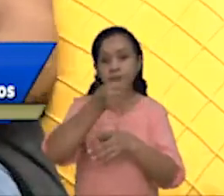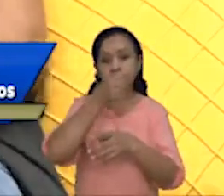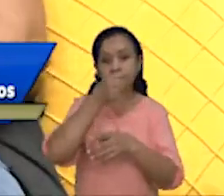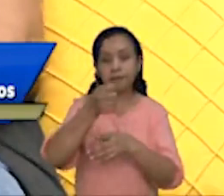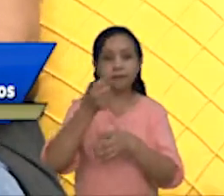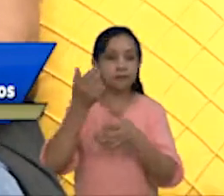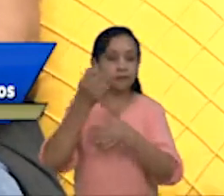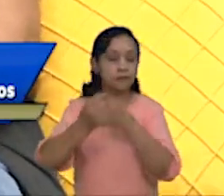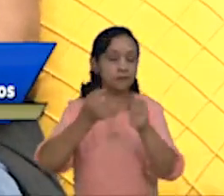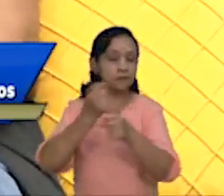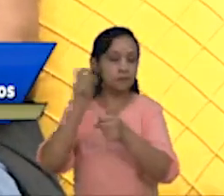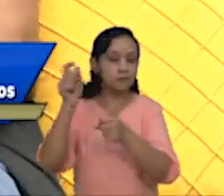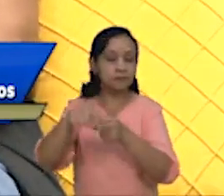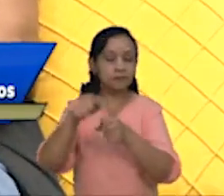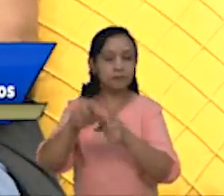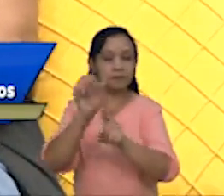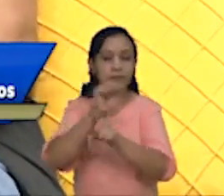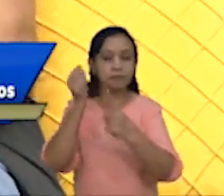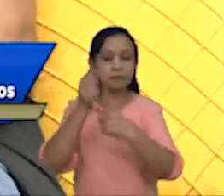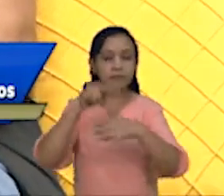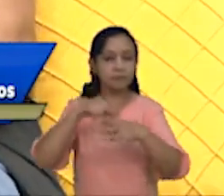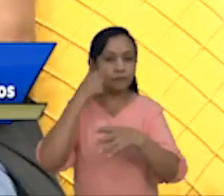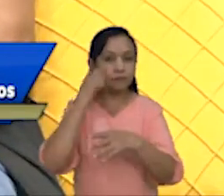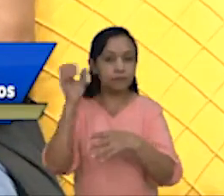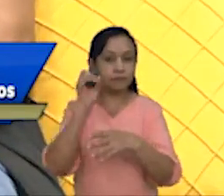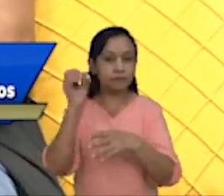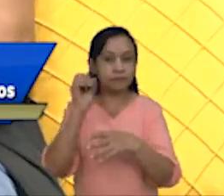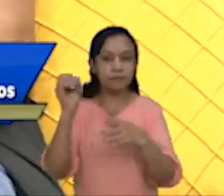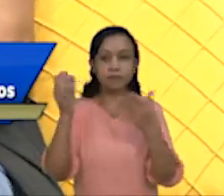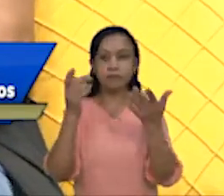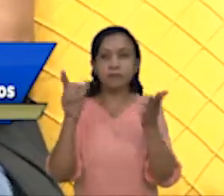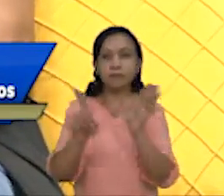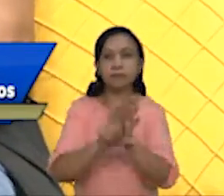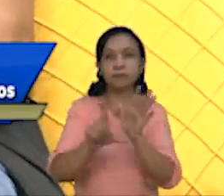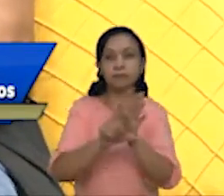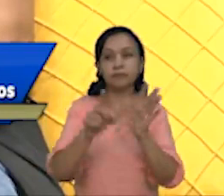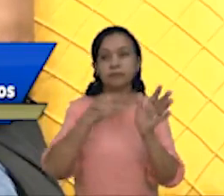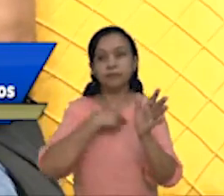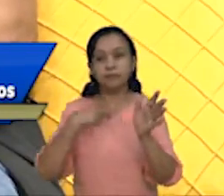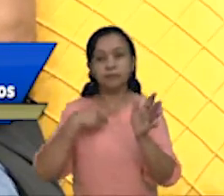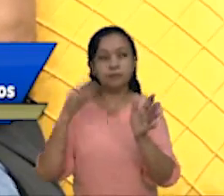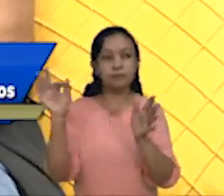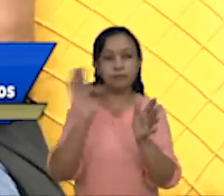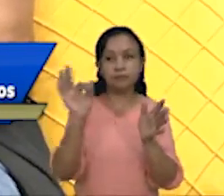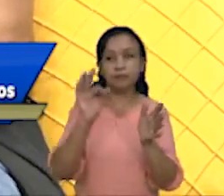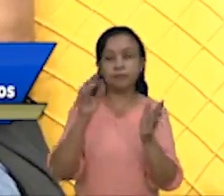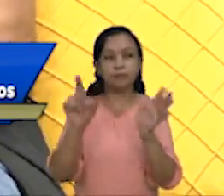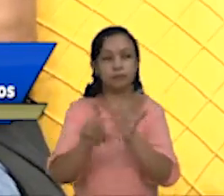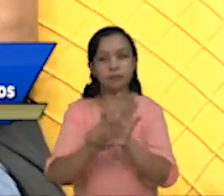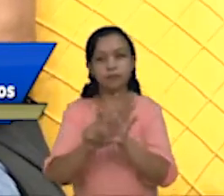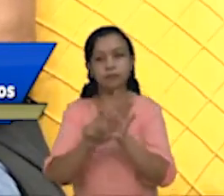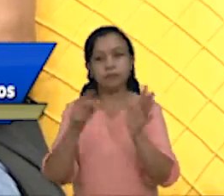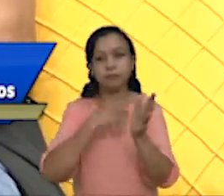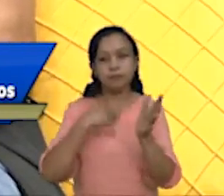tener mucho tiempo de hacer cobertura en el Parlamento, desconocemos algunos mecanismos legales o jurídicos de cómo es la formación de la ley, cómo trabajan